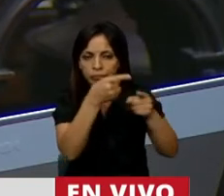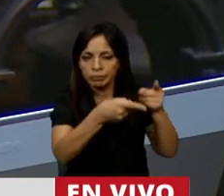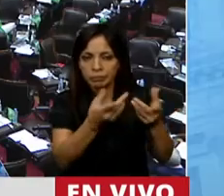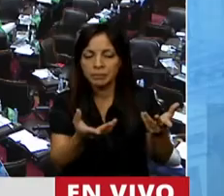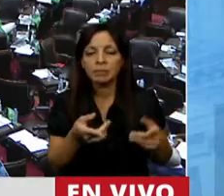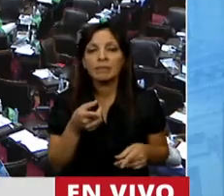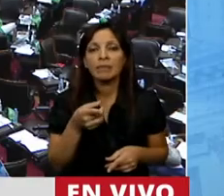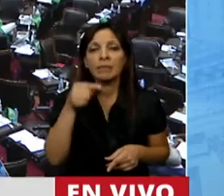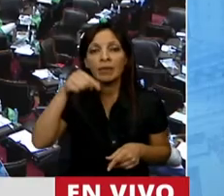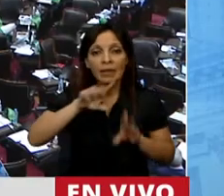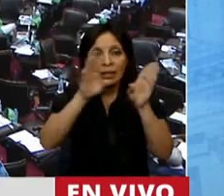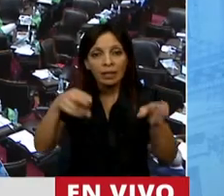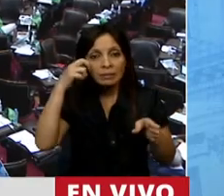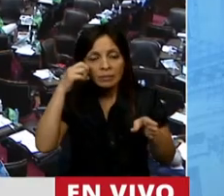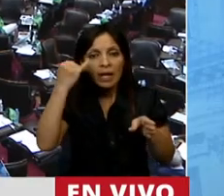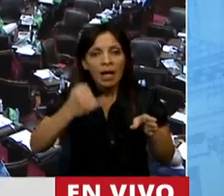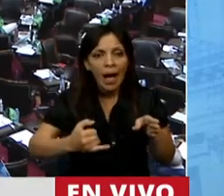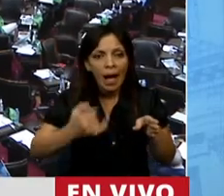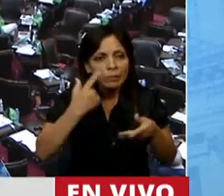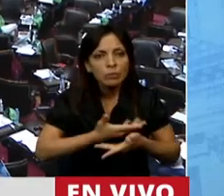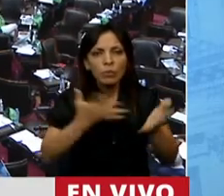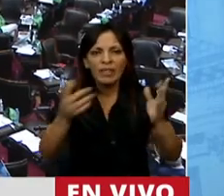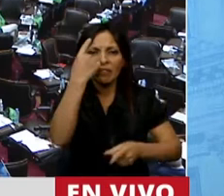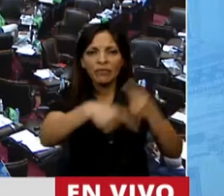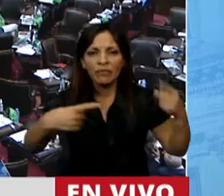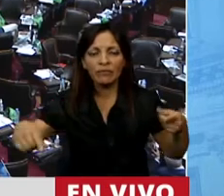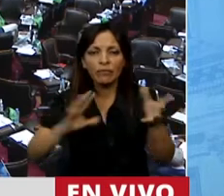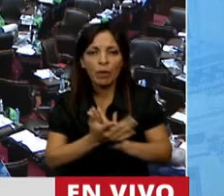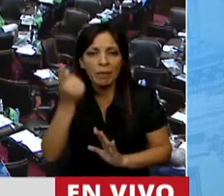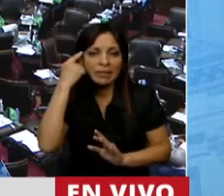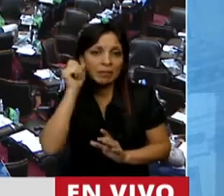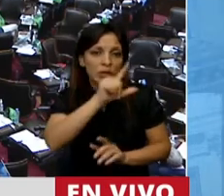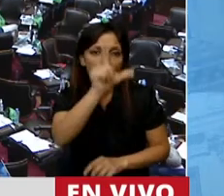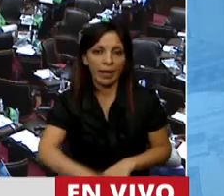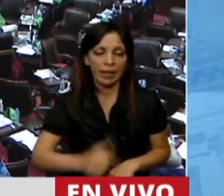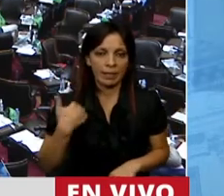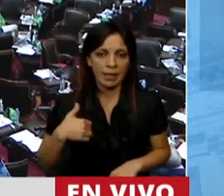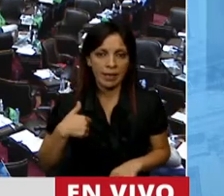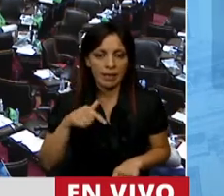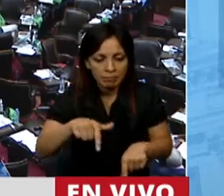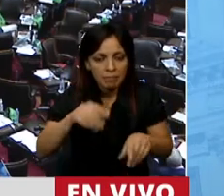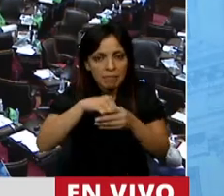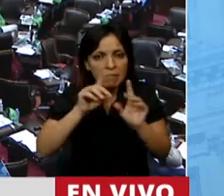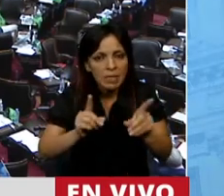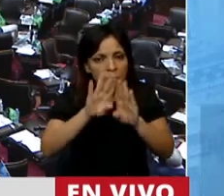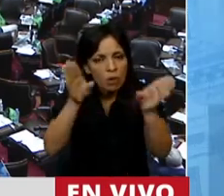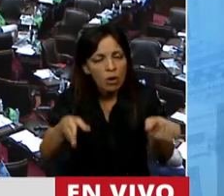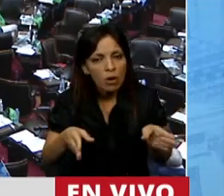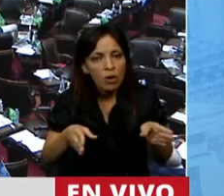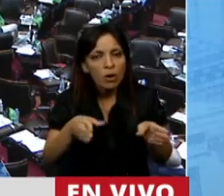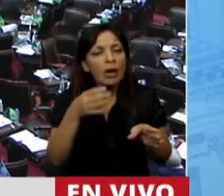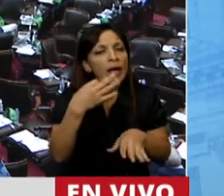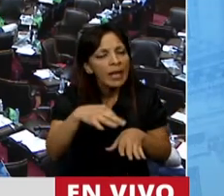Este Parlamento es un recinto de la multiplicidad de pensamientos del pueblo argentino y debe